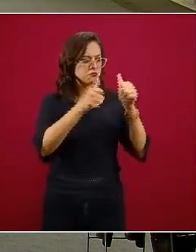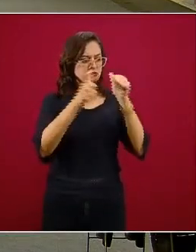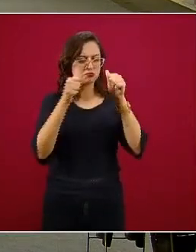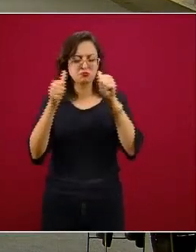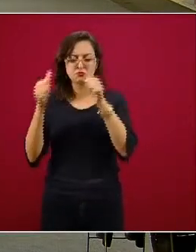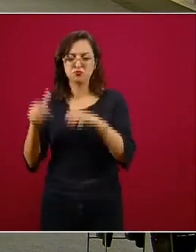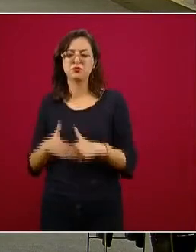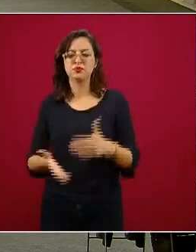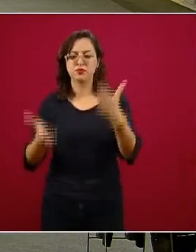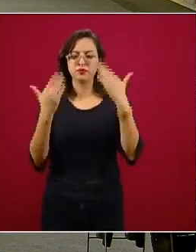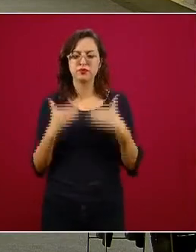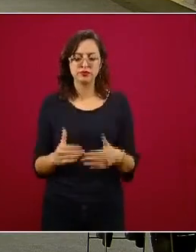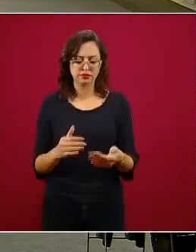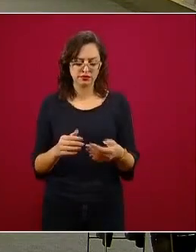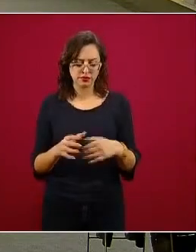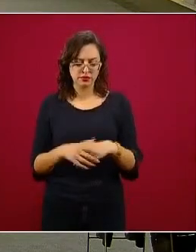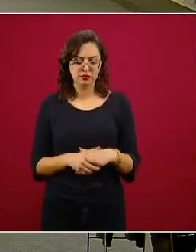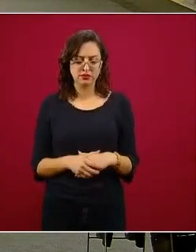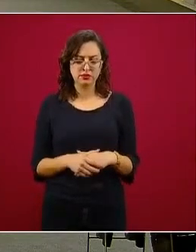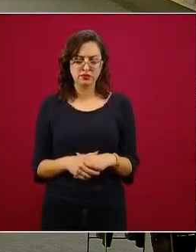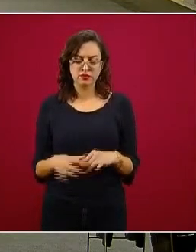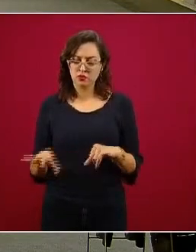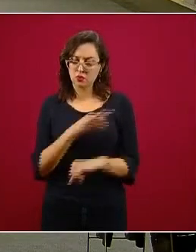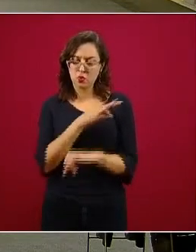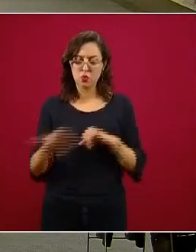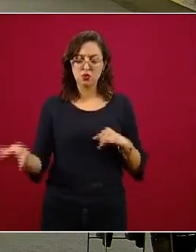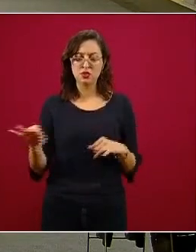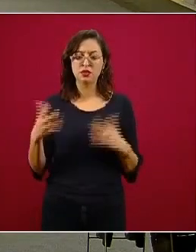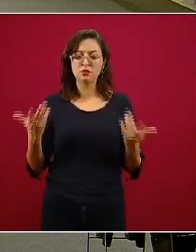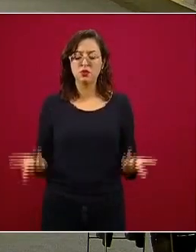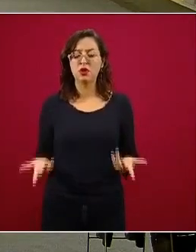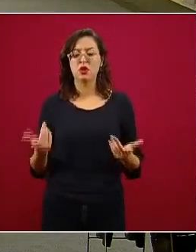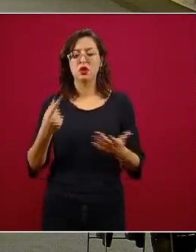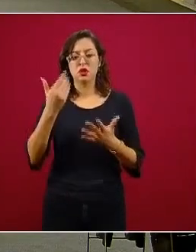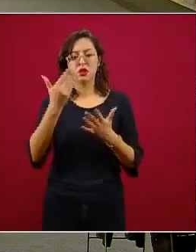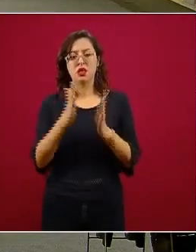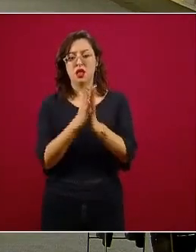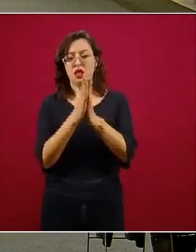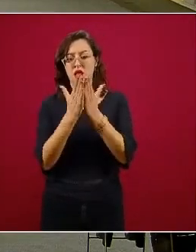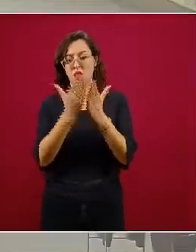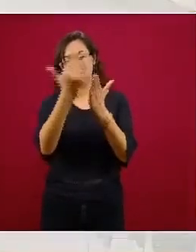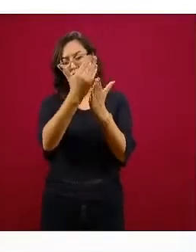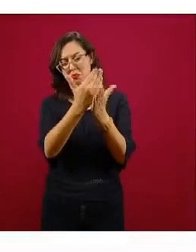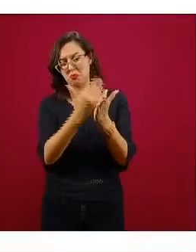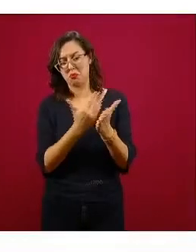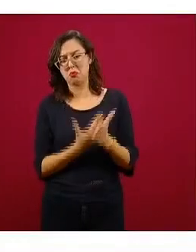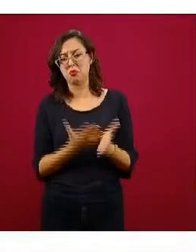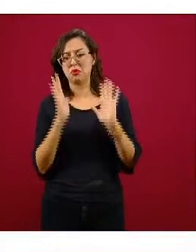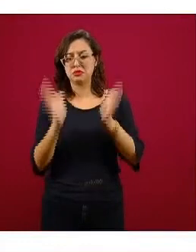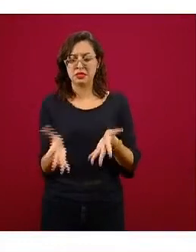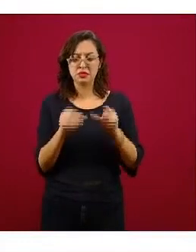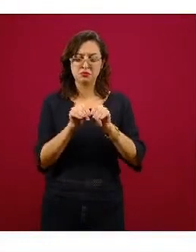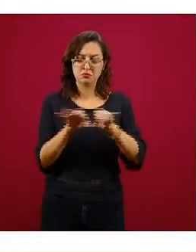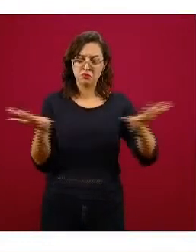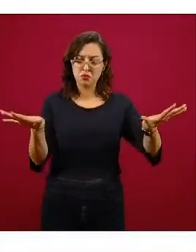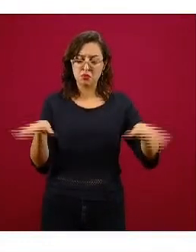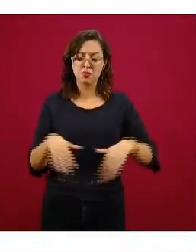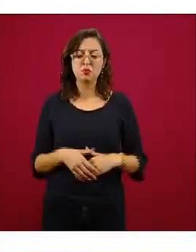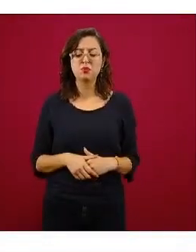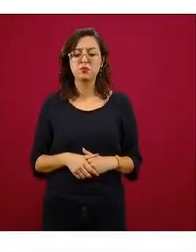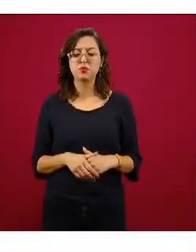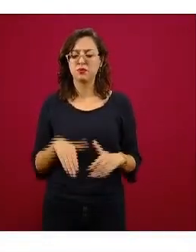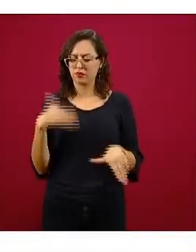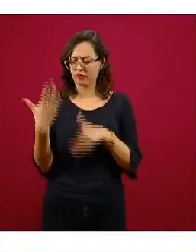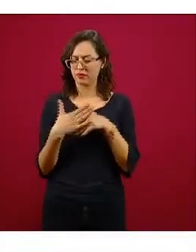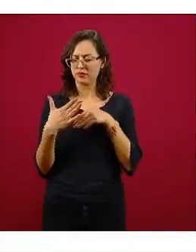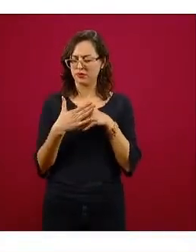La siguiente. Para terminar, publicamos estos lineamientos, están pronto a